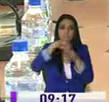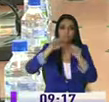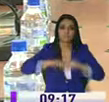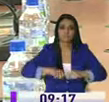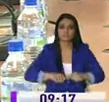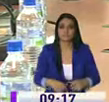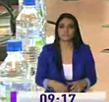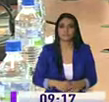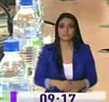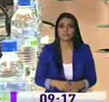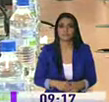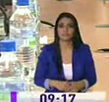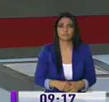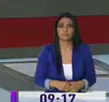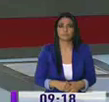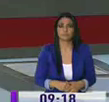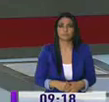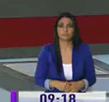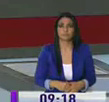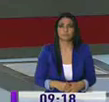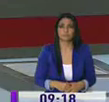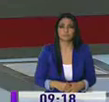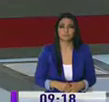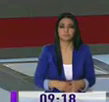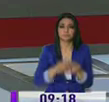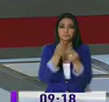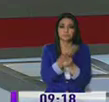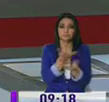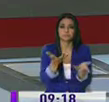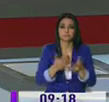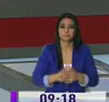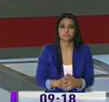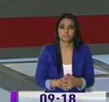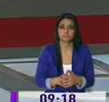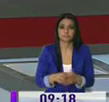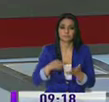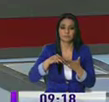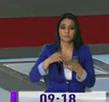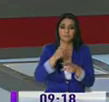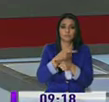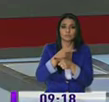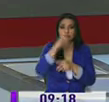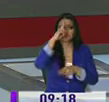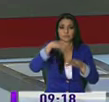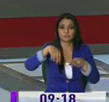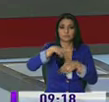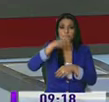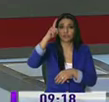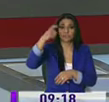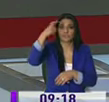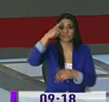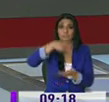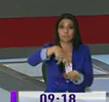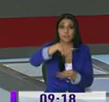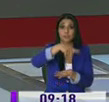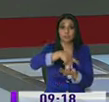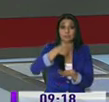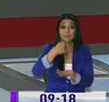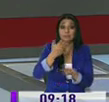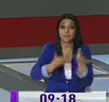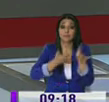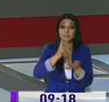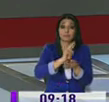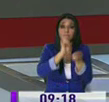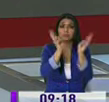informó javier radio 2 vamos a contarles ahora que miembros del consejo nacional de gobierno parroquiales defienden una postura de reforma